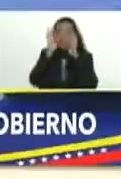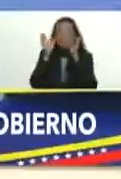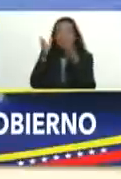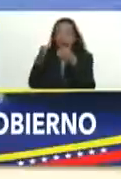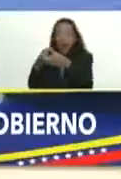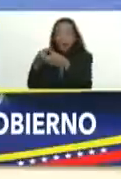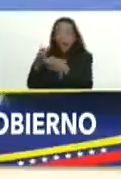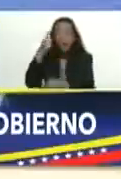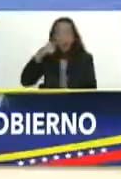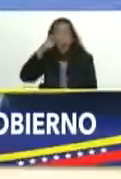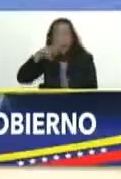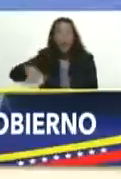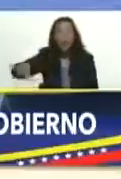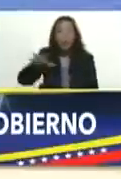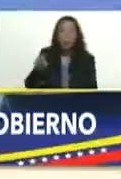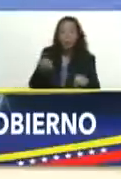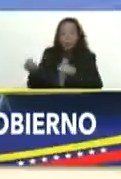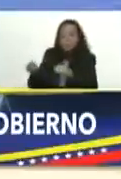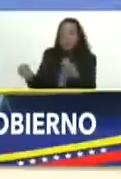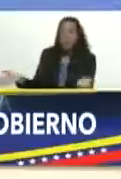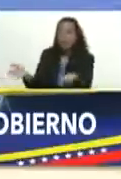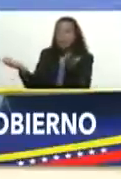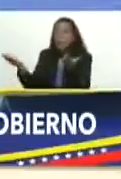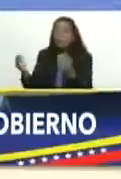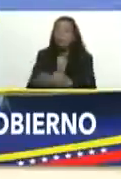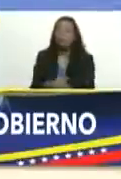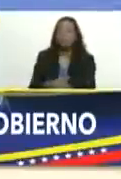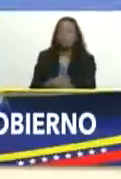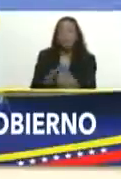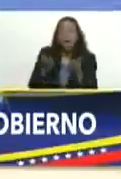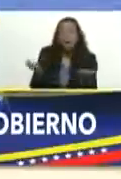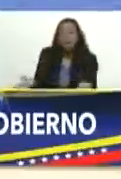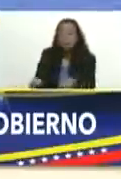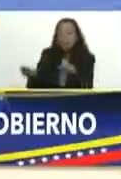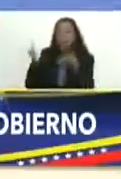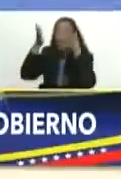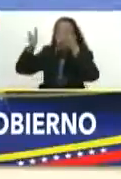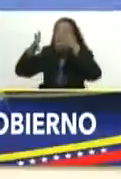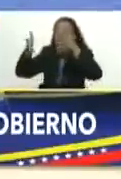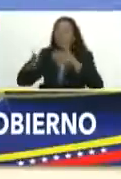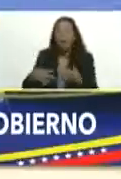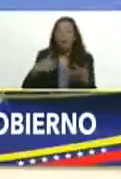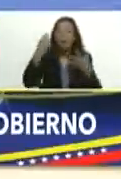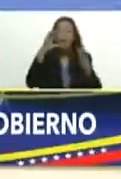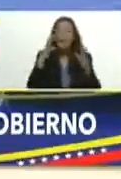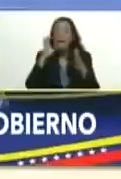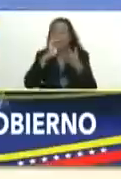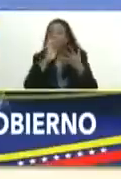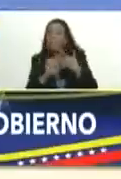pueblo, movilizar al pueblo, arengarlo permanentemente, orientarlo,